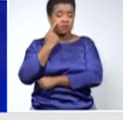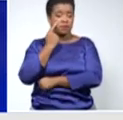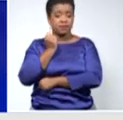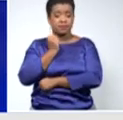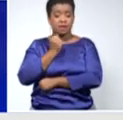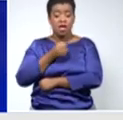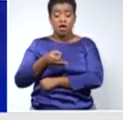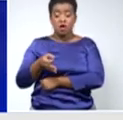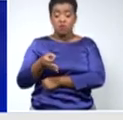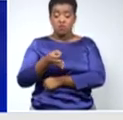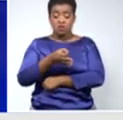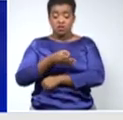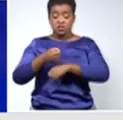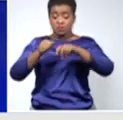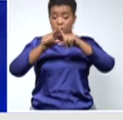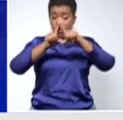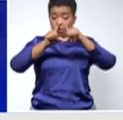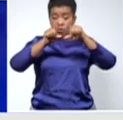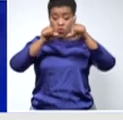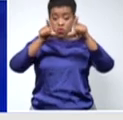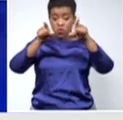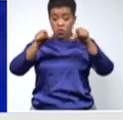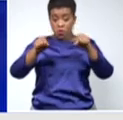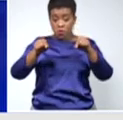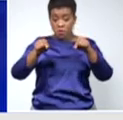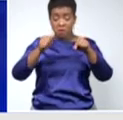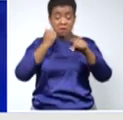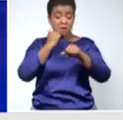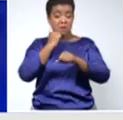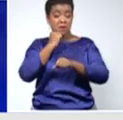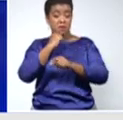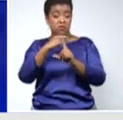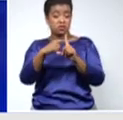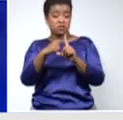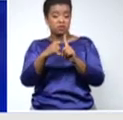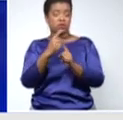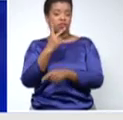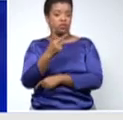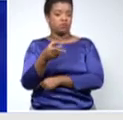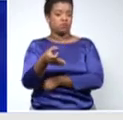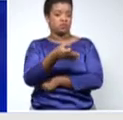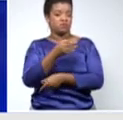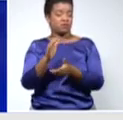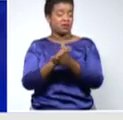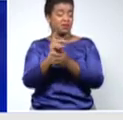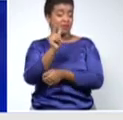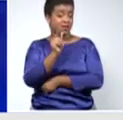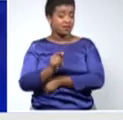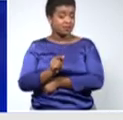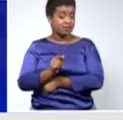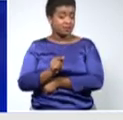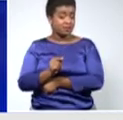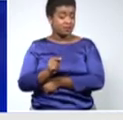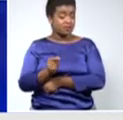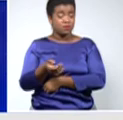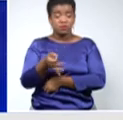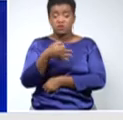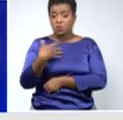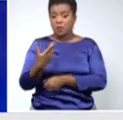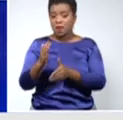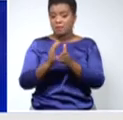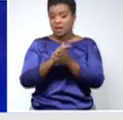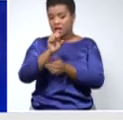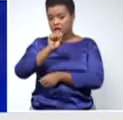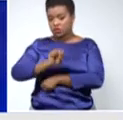Cuba que más aportan, hay 2 de Mayabeque. Estamos hablando de Melena del Sur y